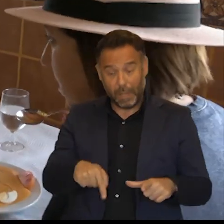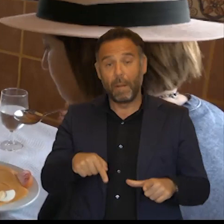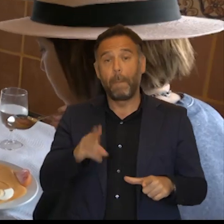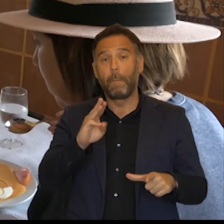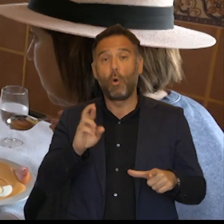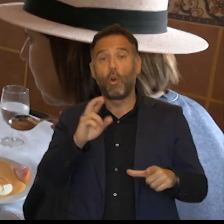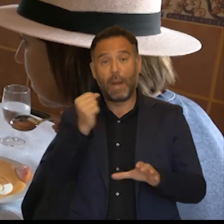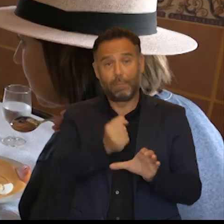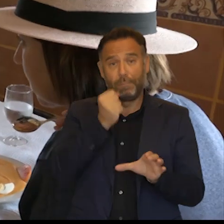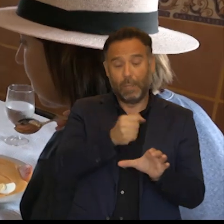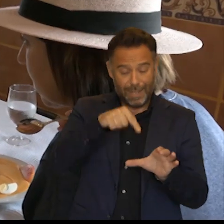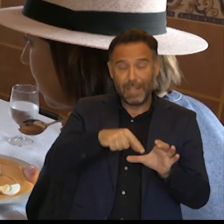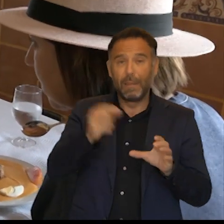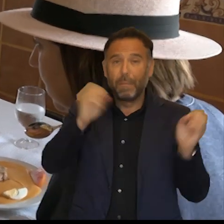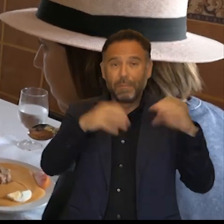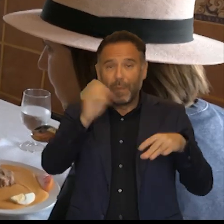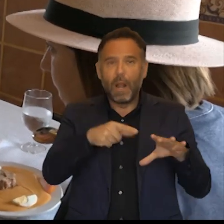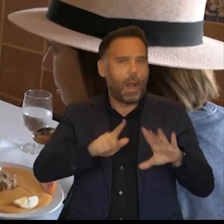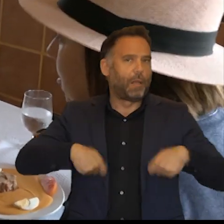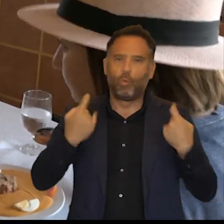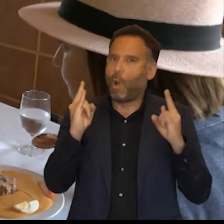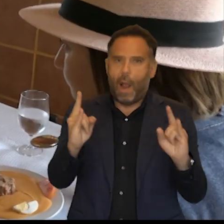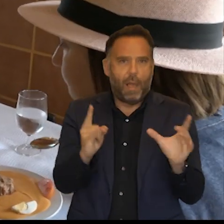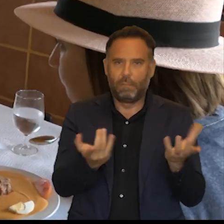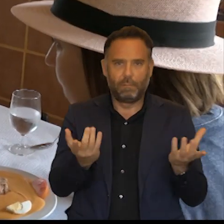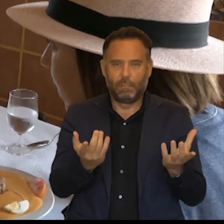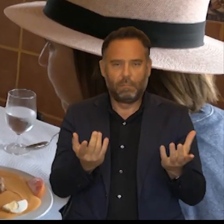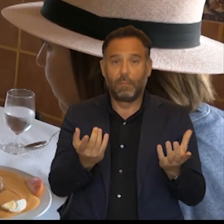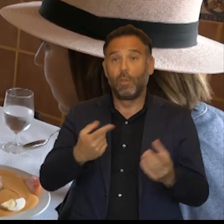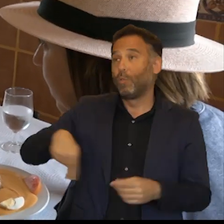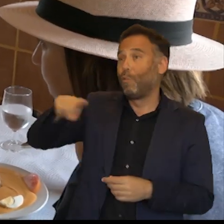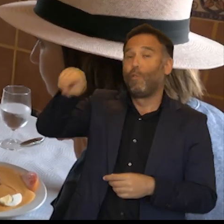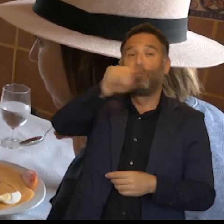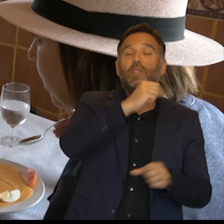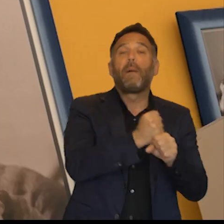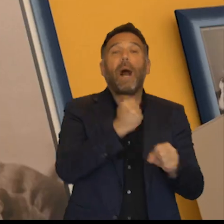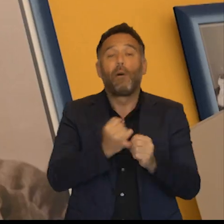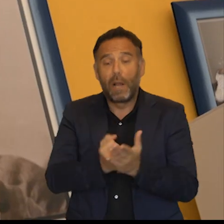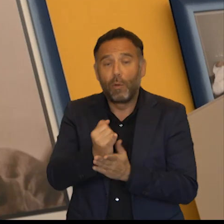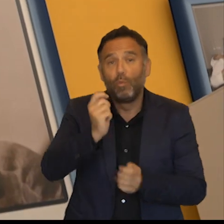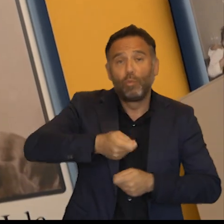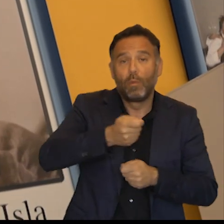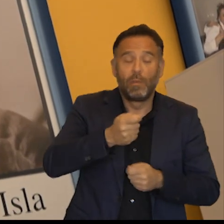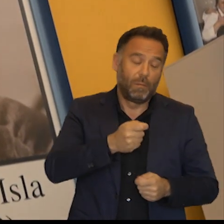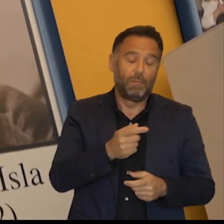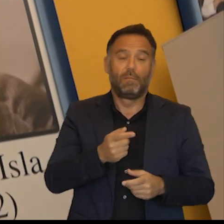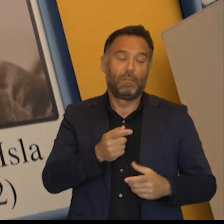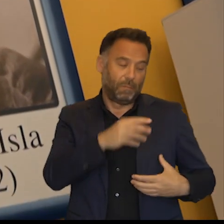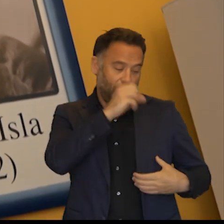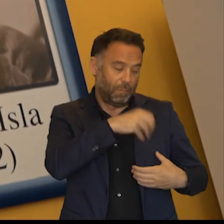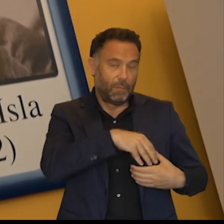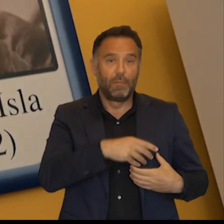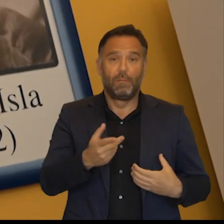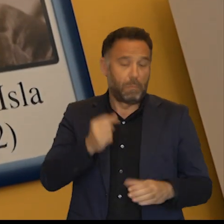este plato está elaborado todo con ingredientes naturales y los trabajadores del campo normalmente se lo llevaban